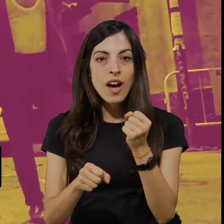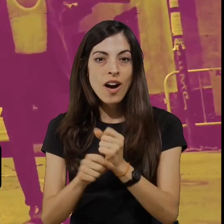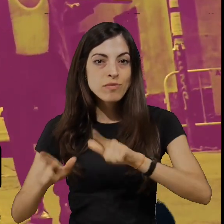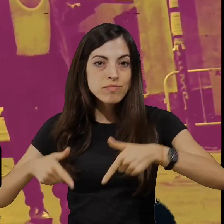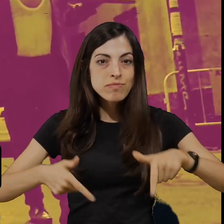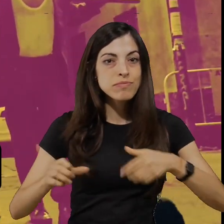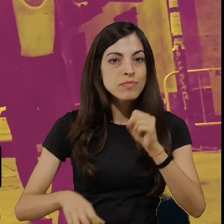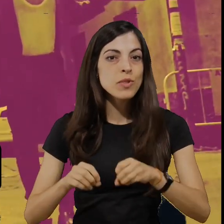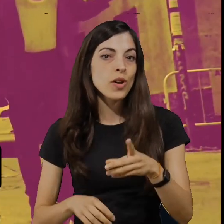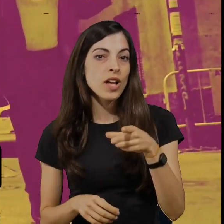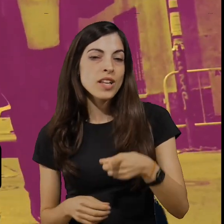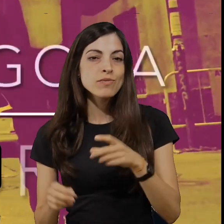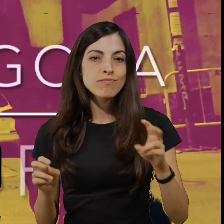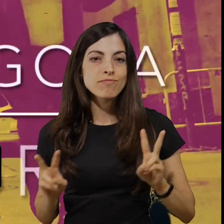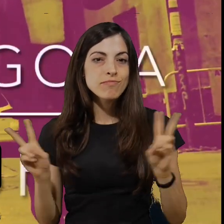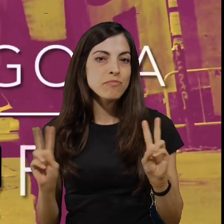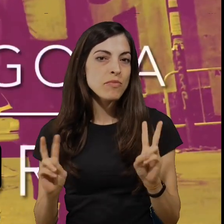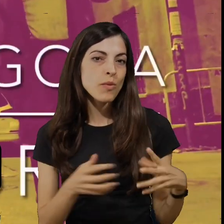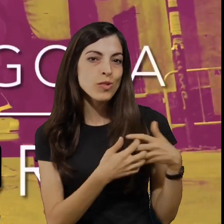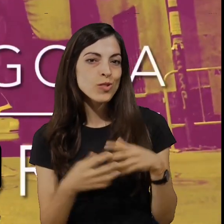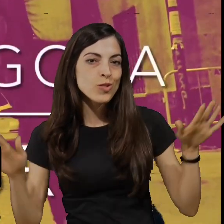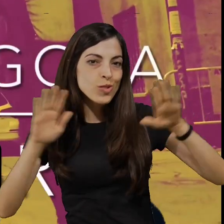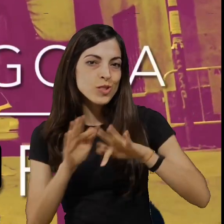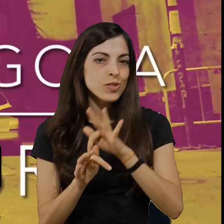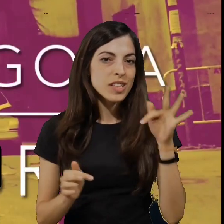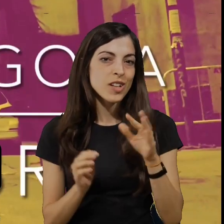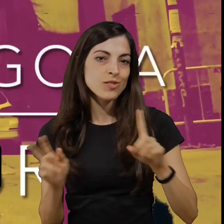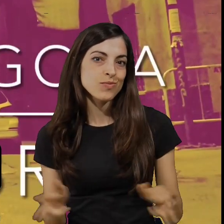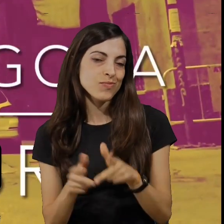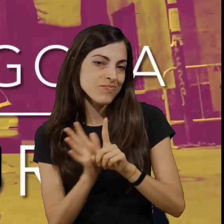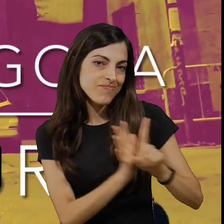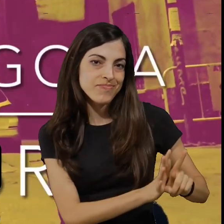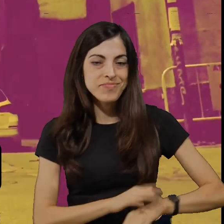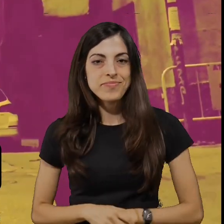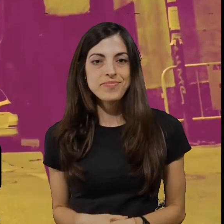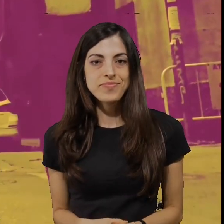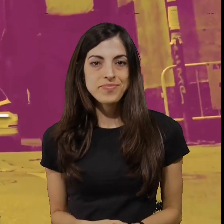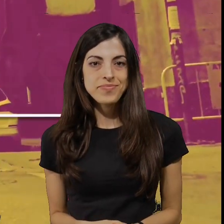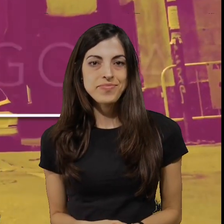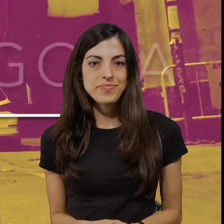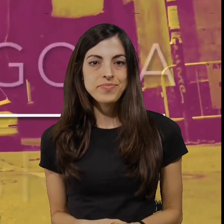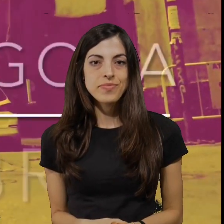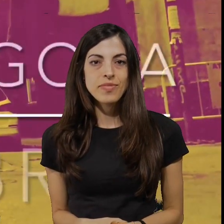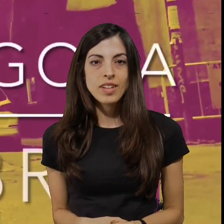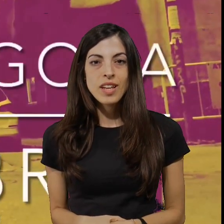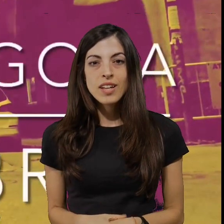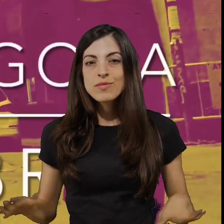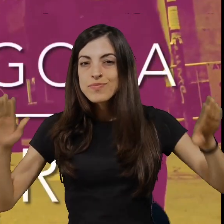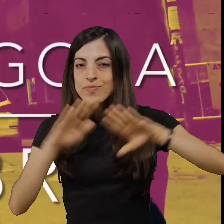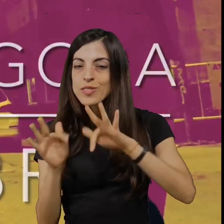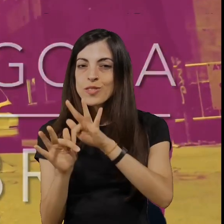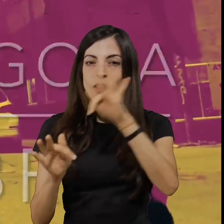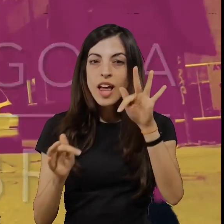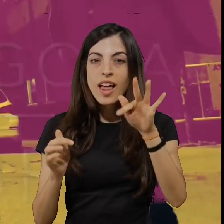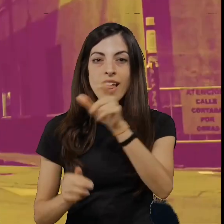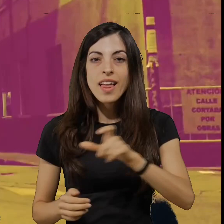basureros luchan por mantenerse vivos en una sociedad que los aísla. Mientras el mundo duerme, los actores Alberto Berzal,